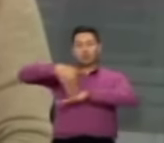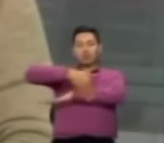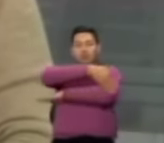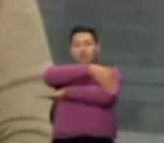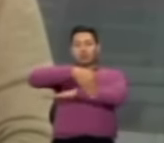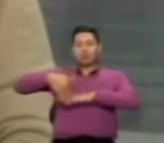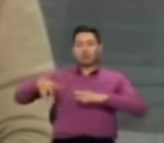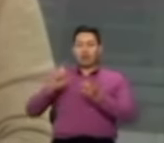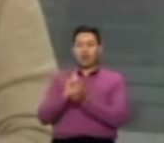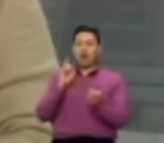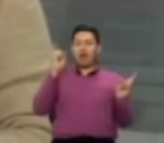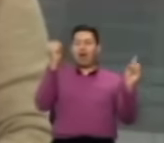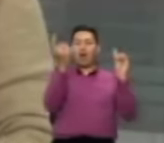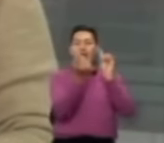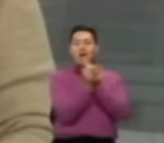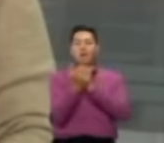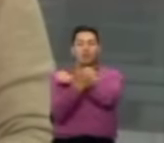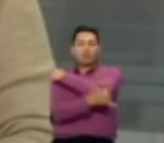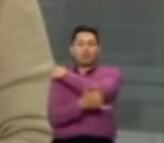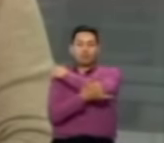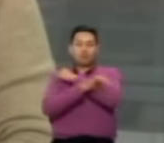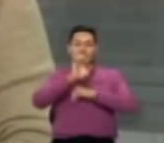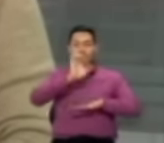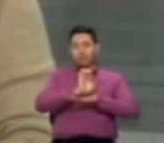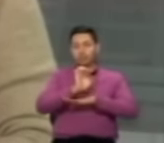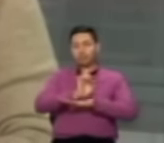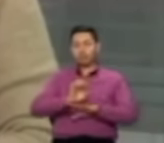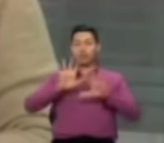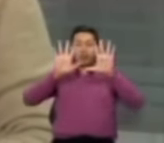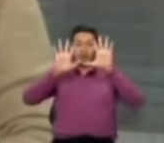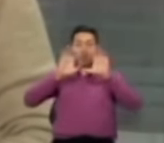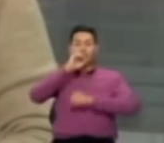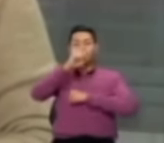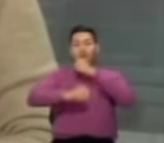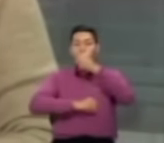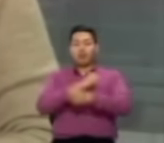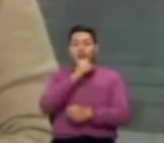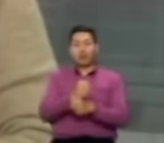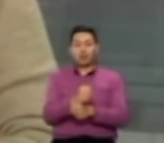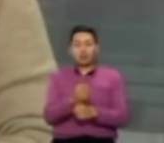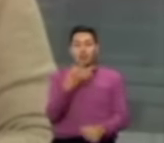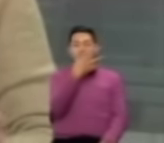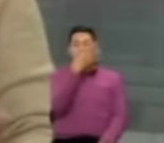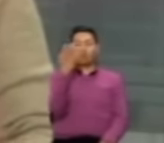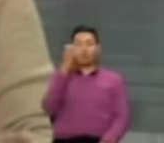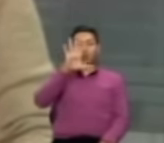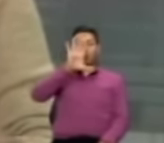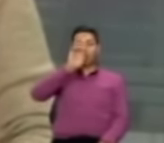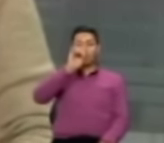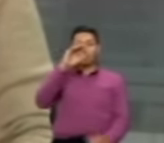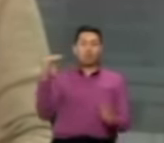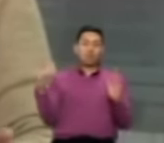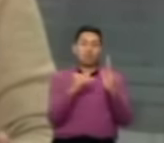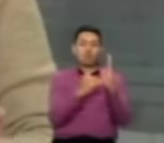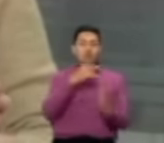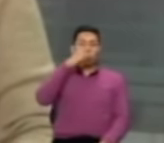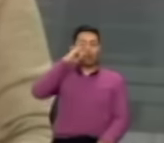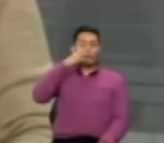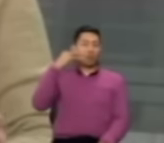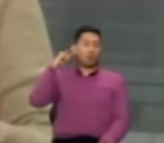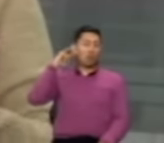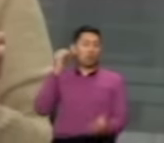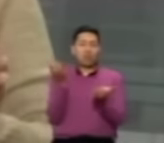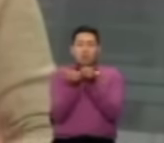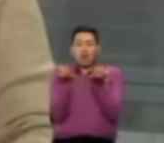transformación de la patria. ¿Cómo no decir y hablar de una década ganada cuando tenemos 450 mil niños que salieron de los basurales en los que